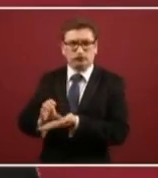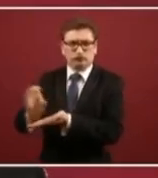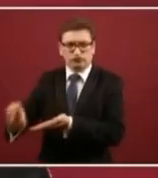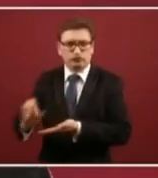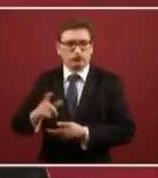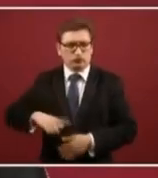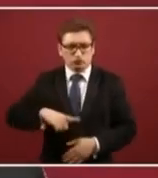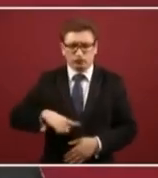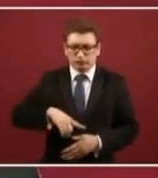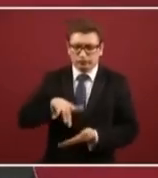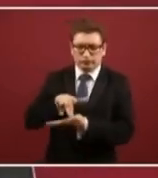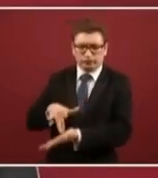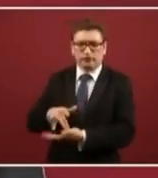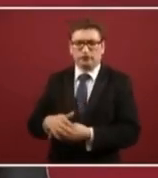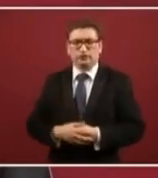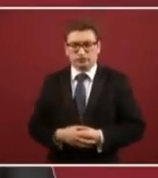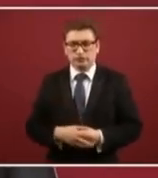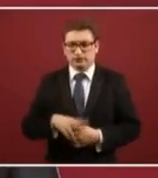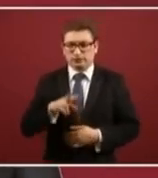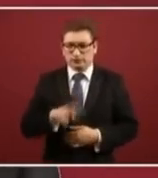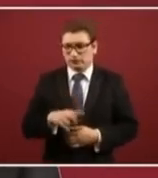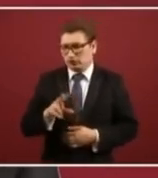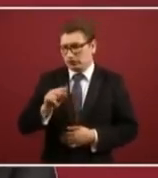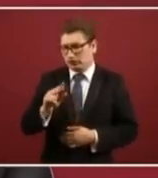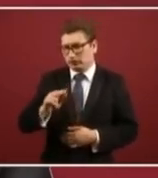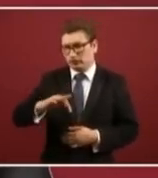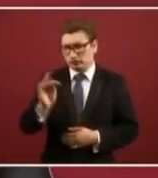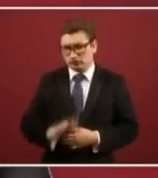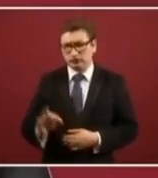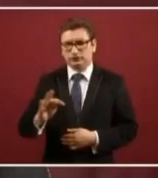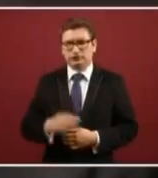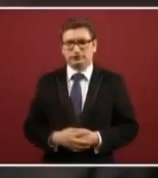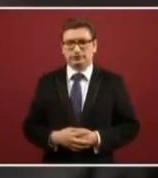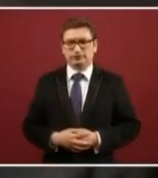gobierno, subsidio del 80%.